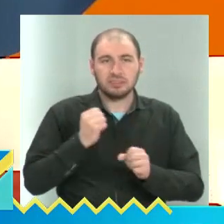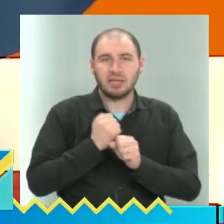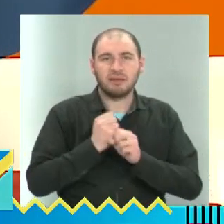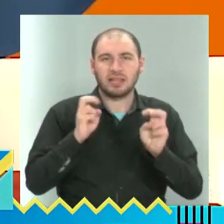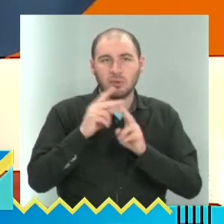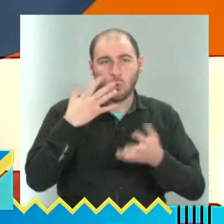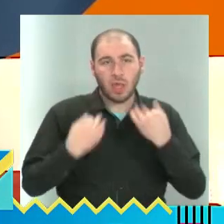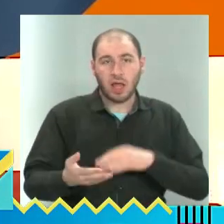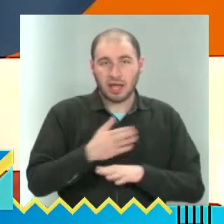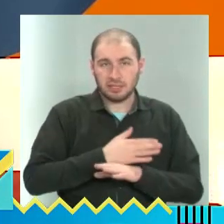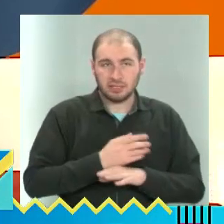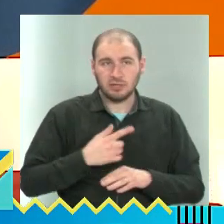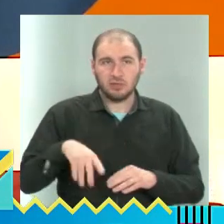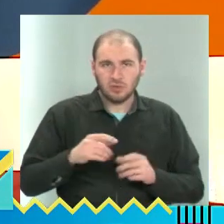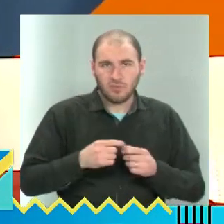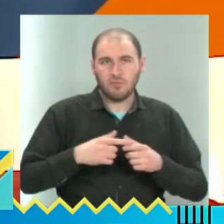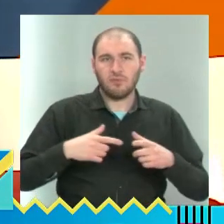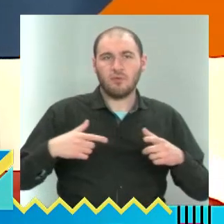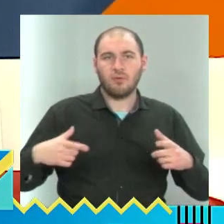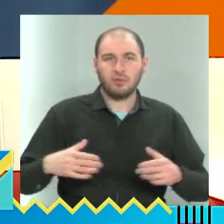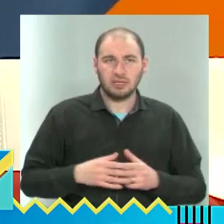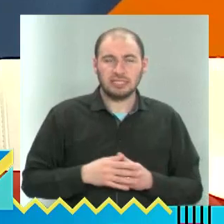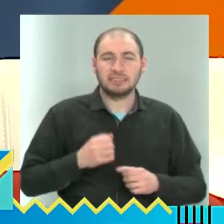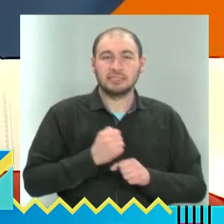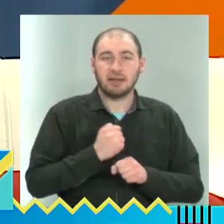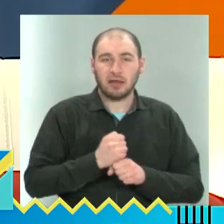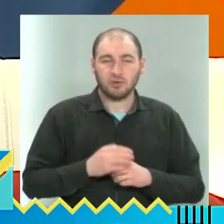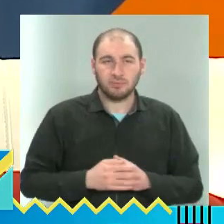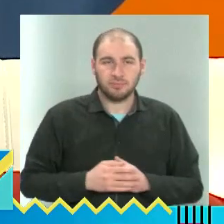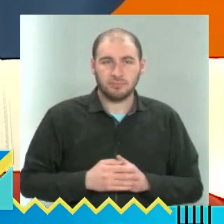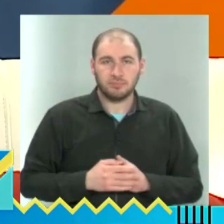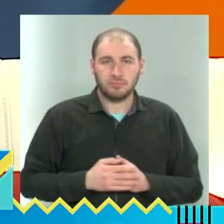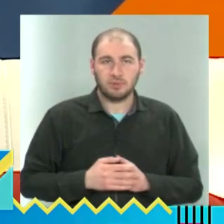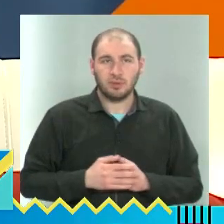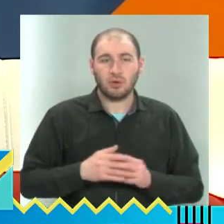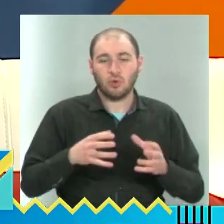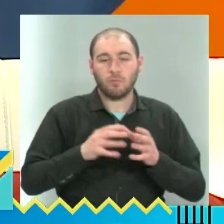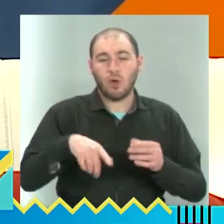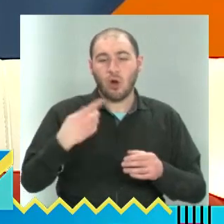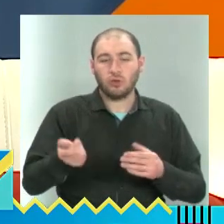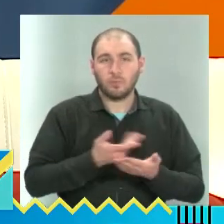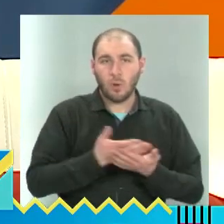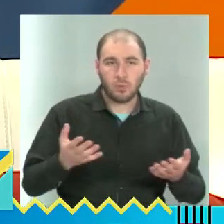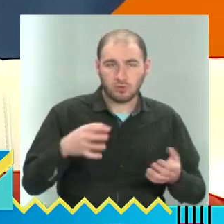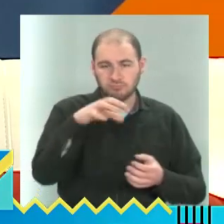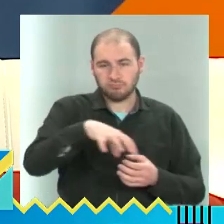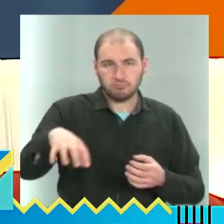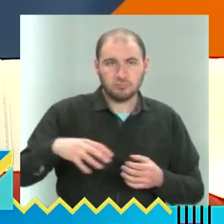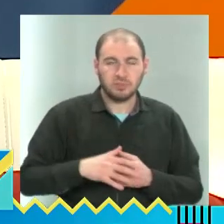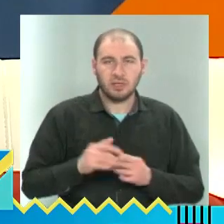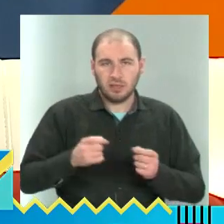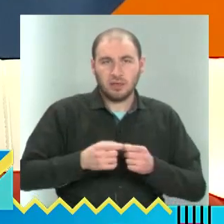tema de prevención, nosotros vamos increciendo, o sea, el trabajo con el resto de los efectores públicos y de los organismos